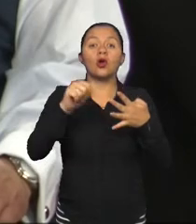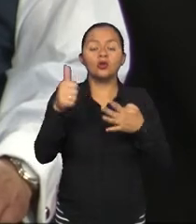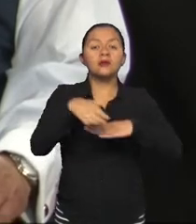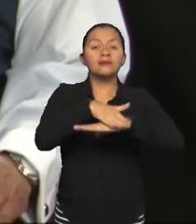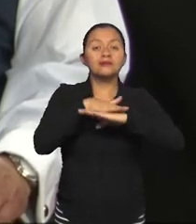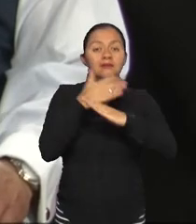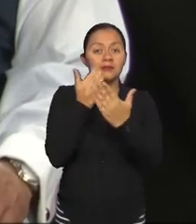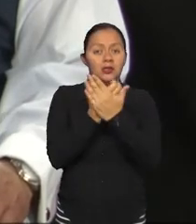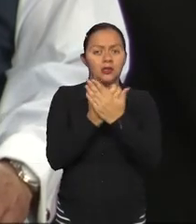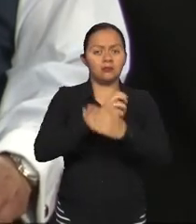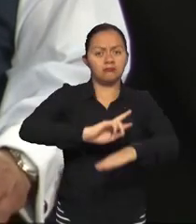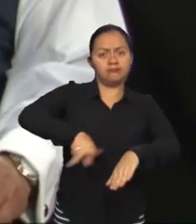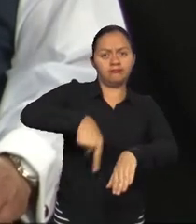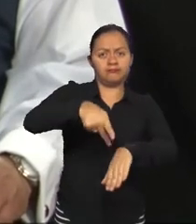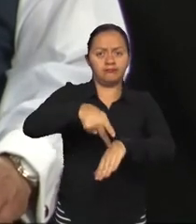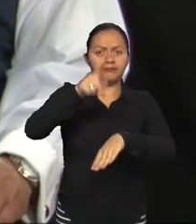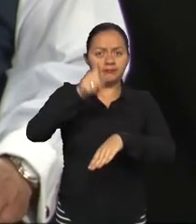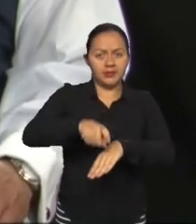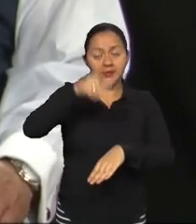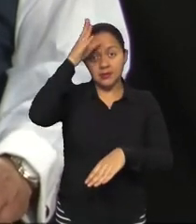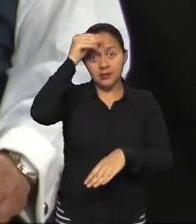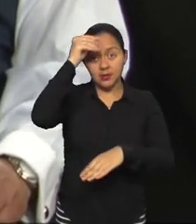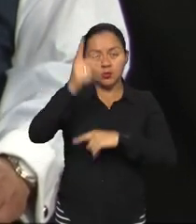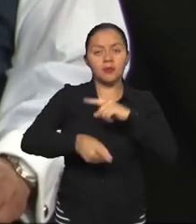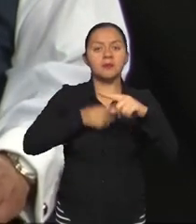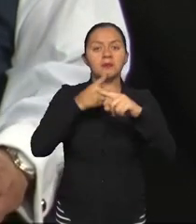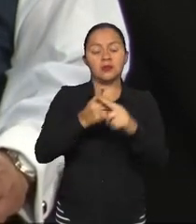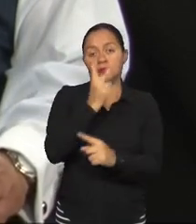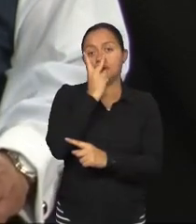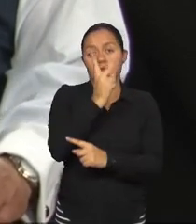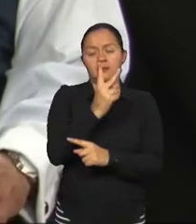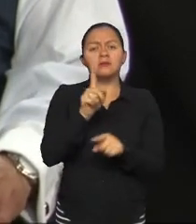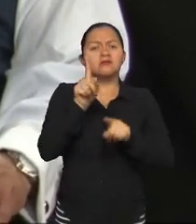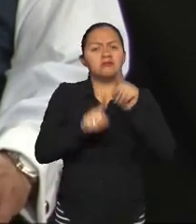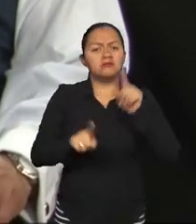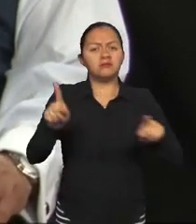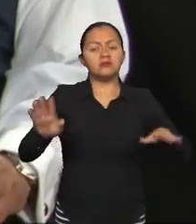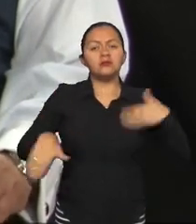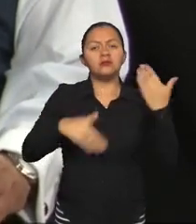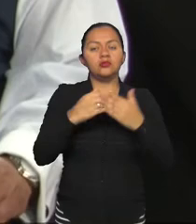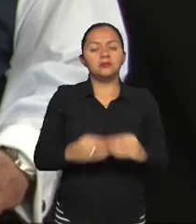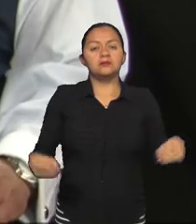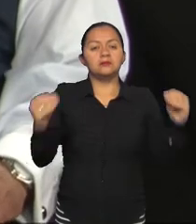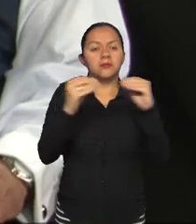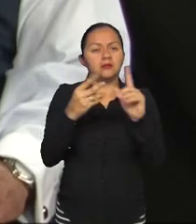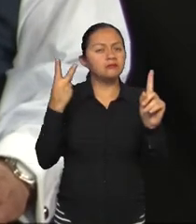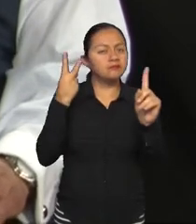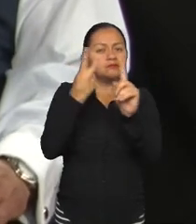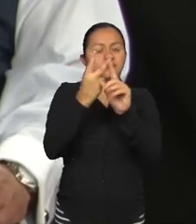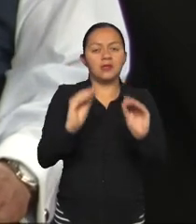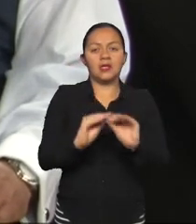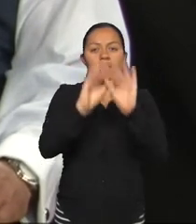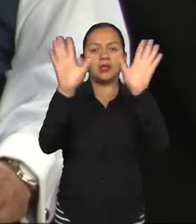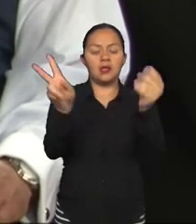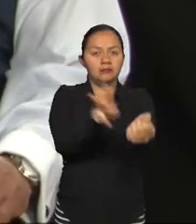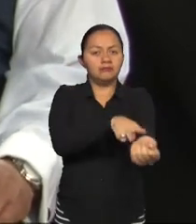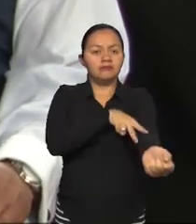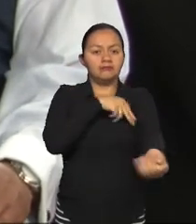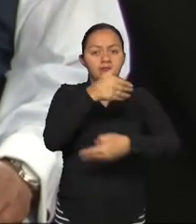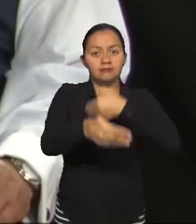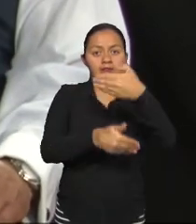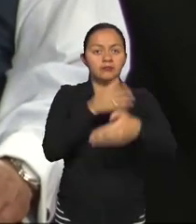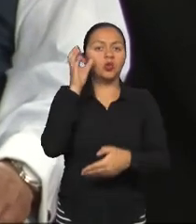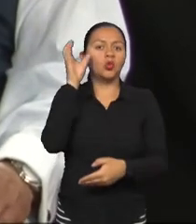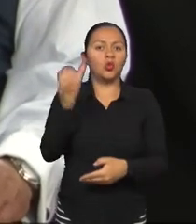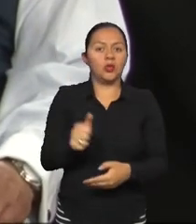media, profesional, intelectual, hasta cierto punto con un punto de vista bastante tradicional en